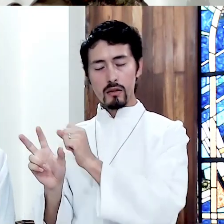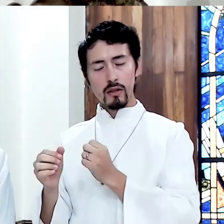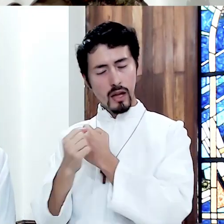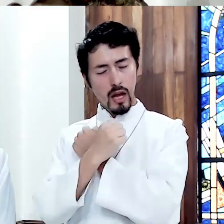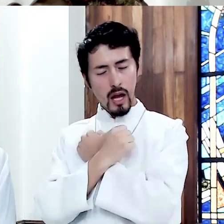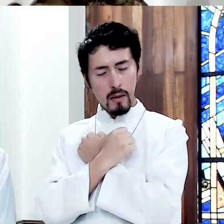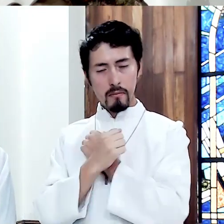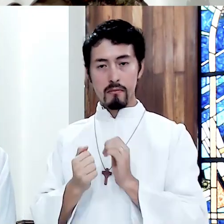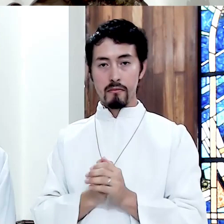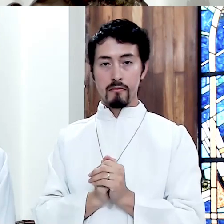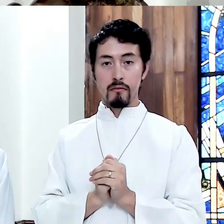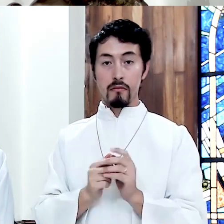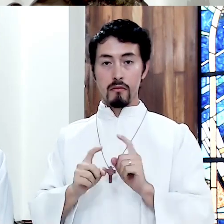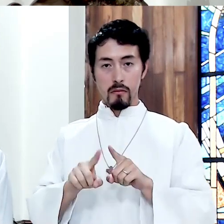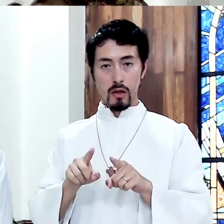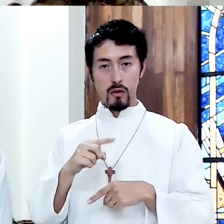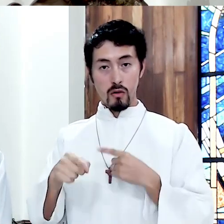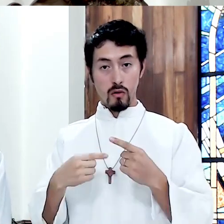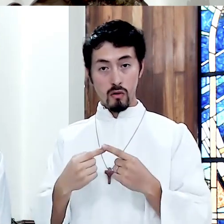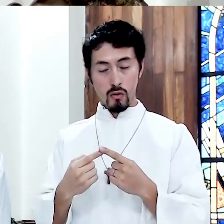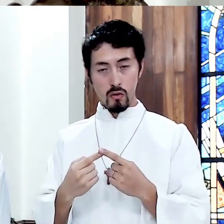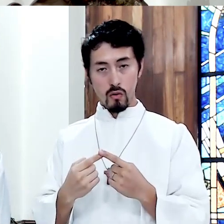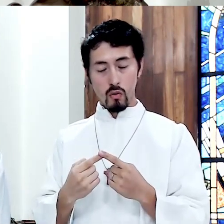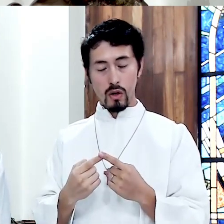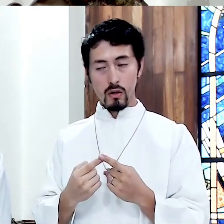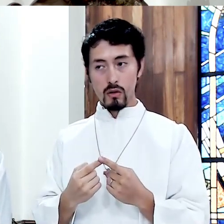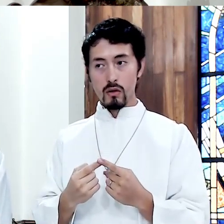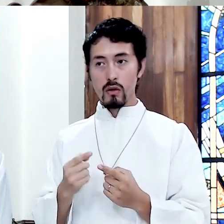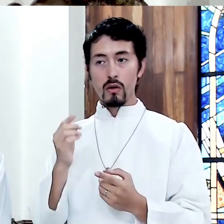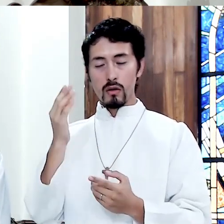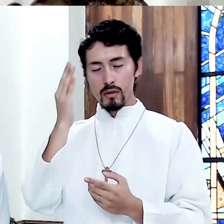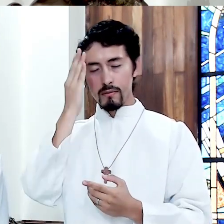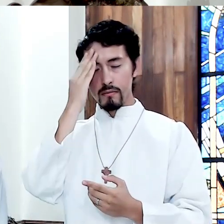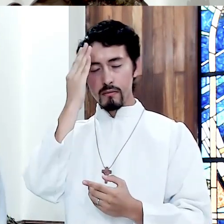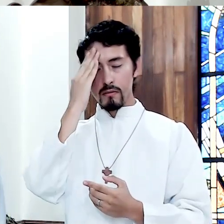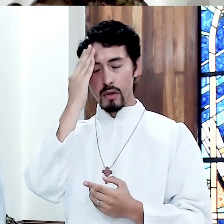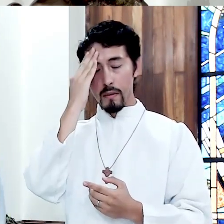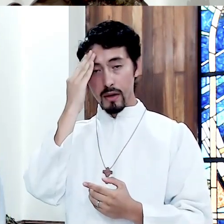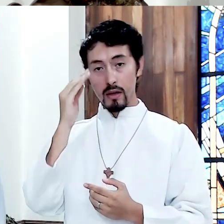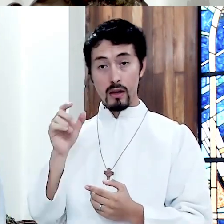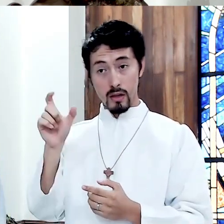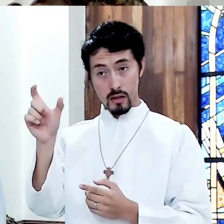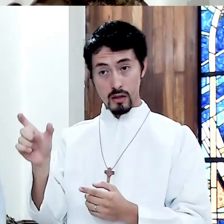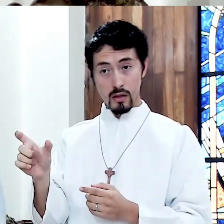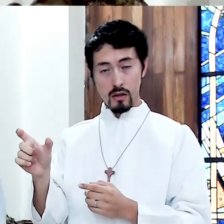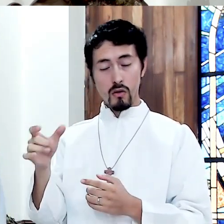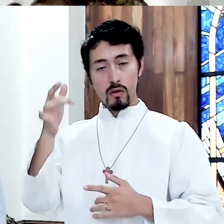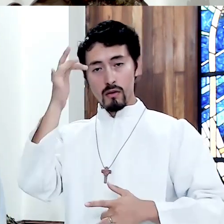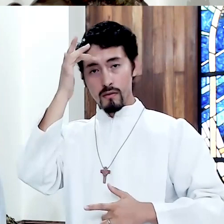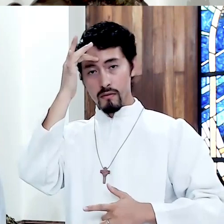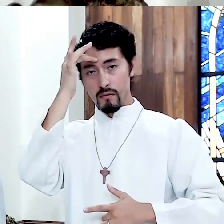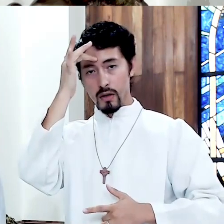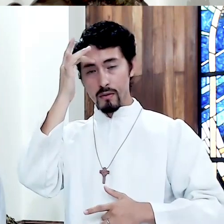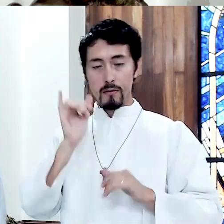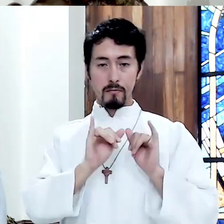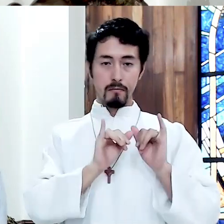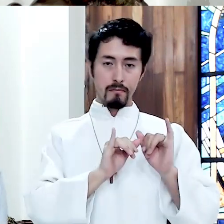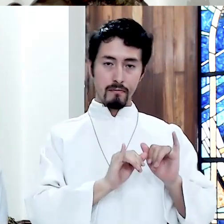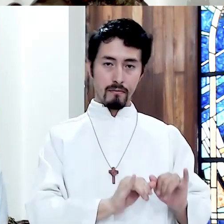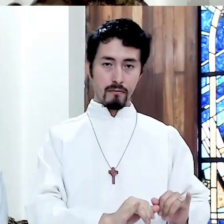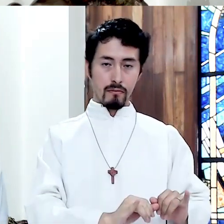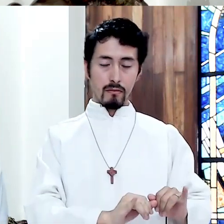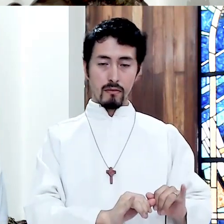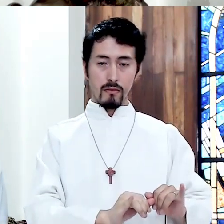Lázaro estaba enfermo, se detuvo 2 días más en el lugar en que se hallaba. Después dijo a